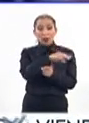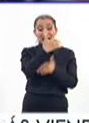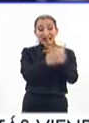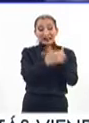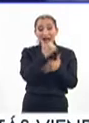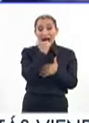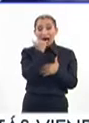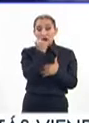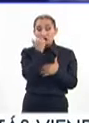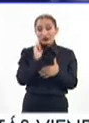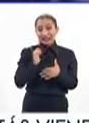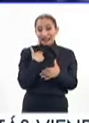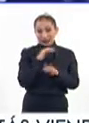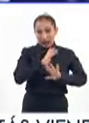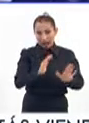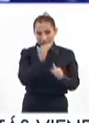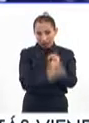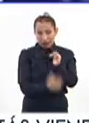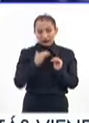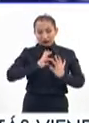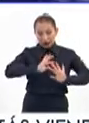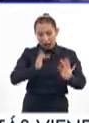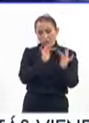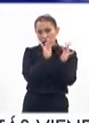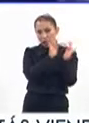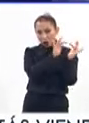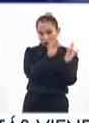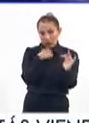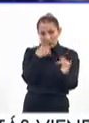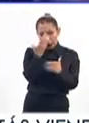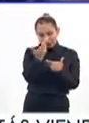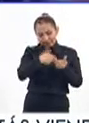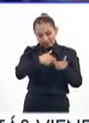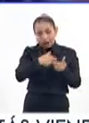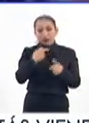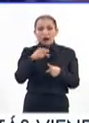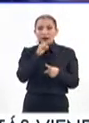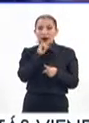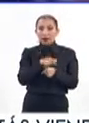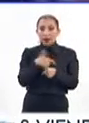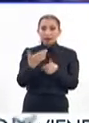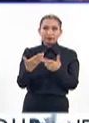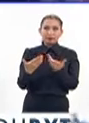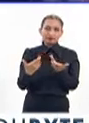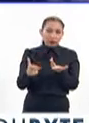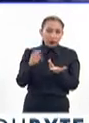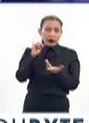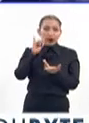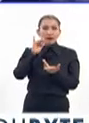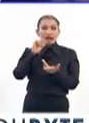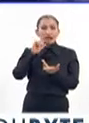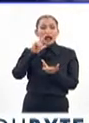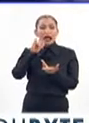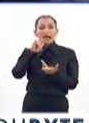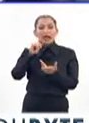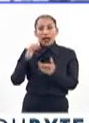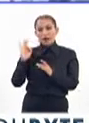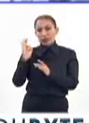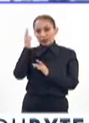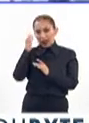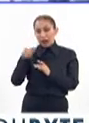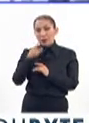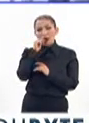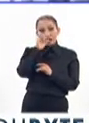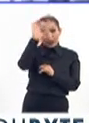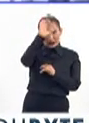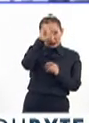15 egresados con los cuales hemos tenido ya contactos directamente, pero también en la Fiscalía General de la República, en la